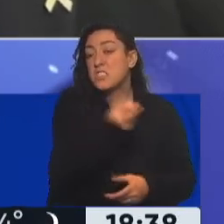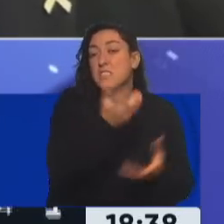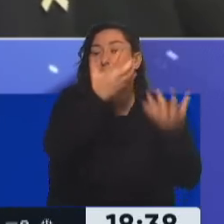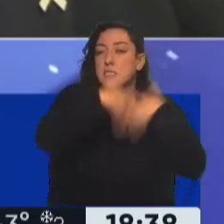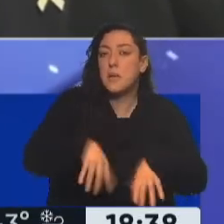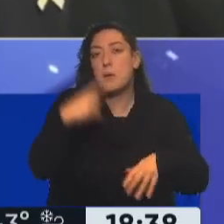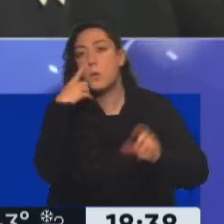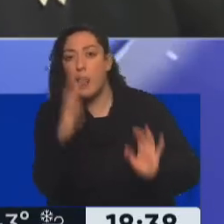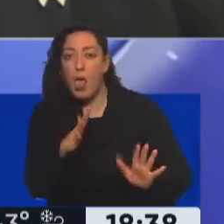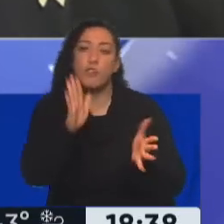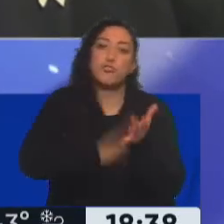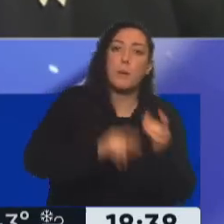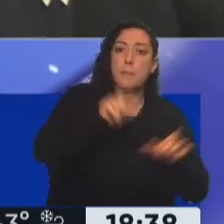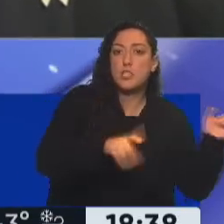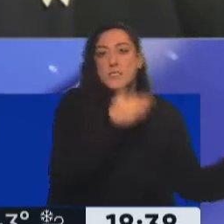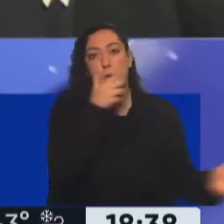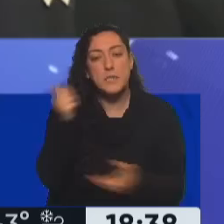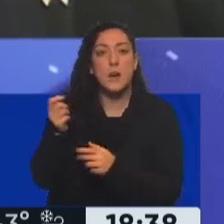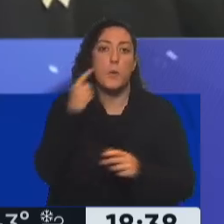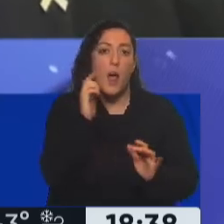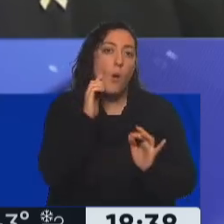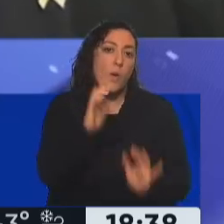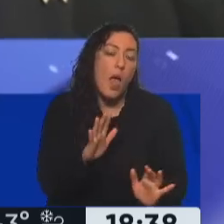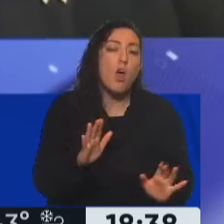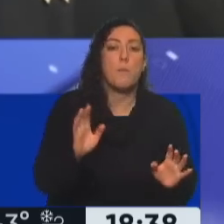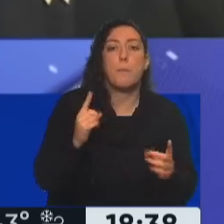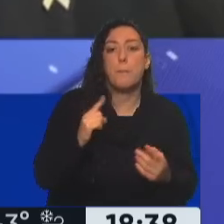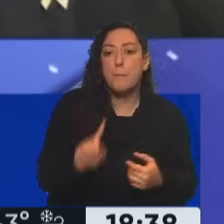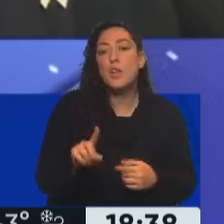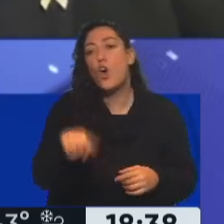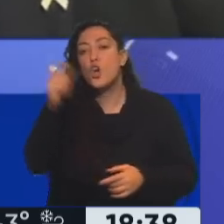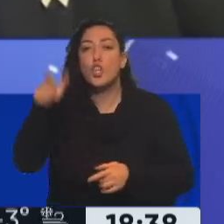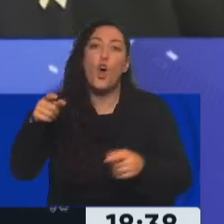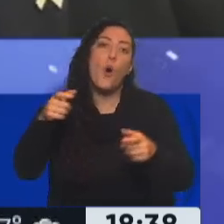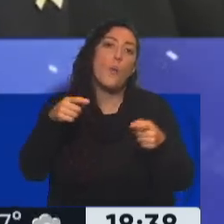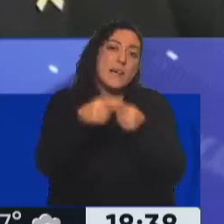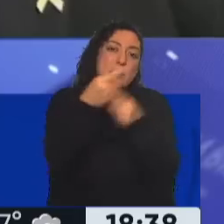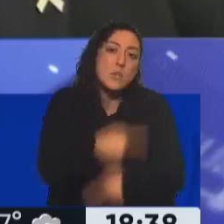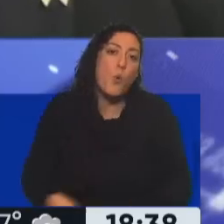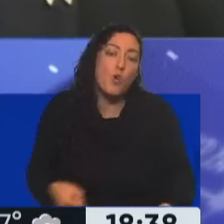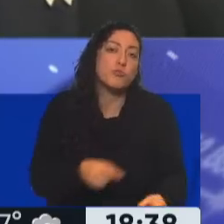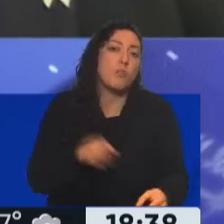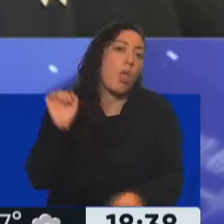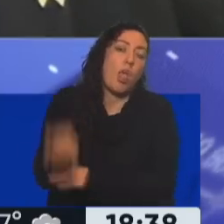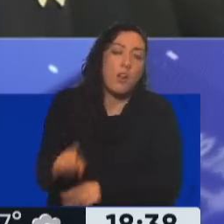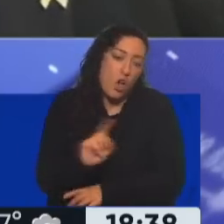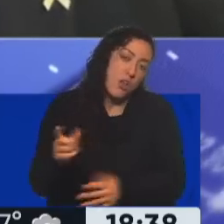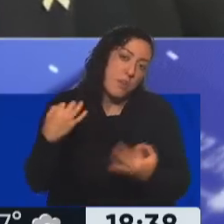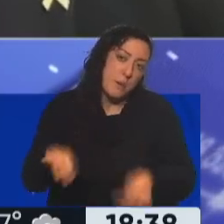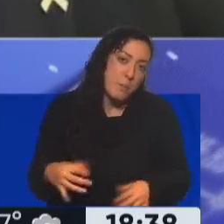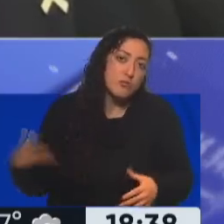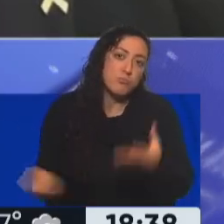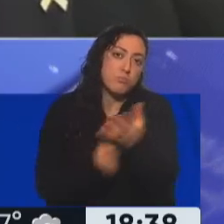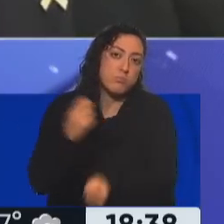mucho cuidado con respecto a los secuestrados, pero no podemos ignorar los otros objetivos de la guerra. Incluso se llegó a decir de parte